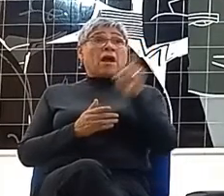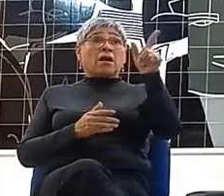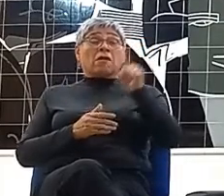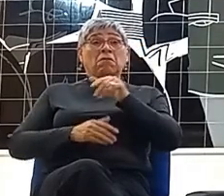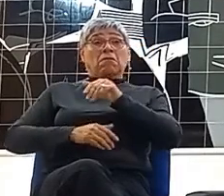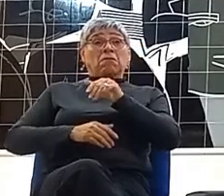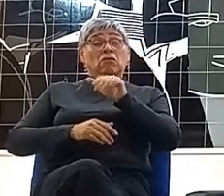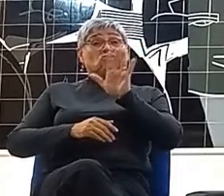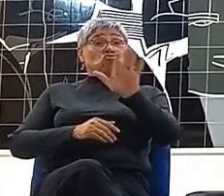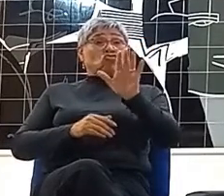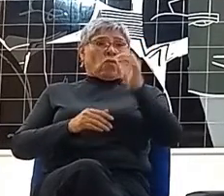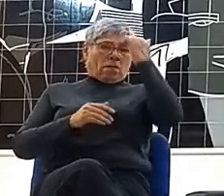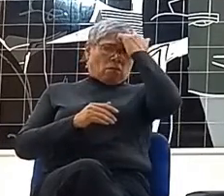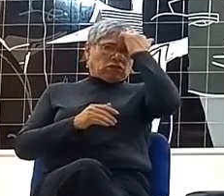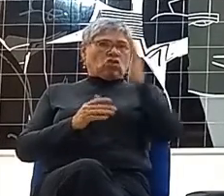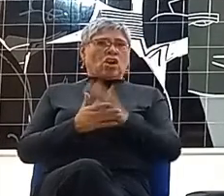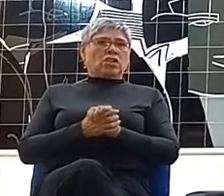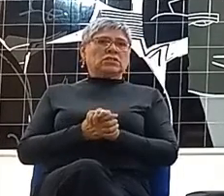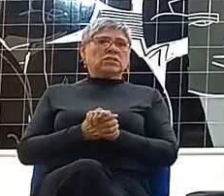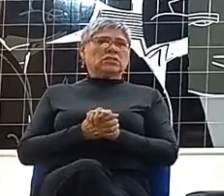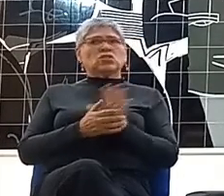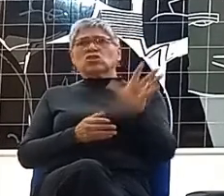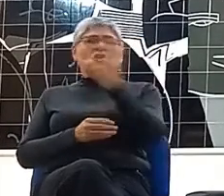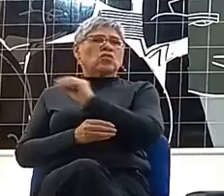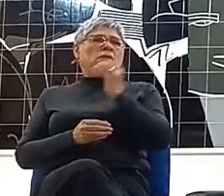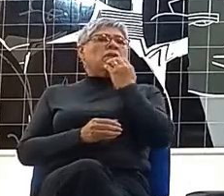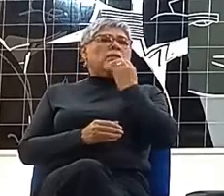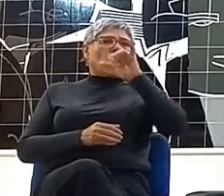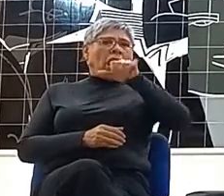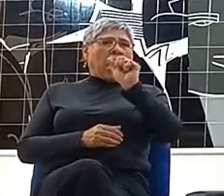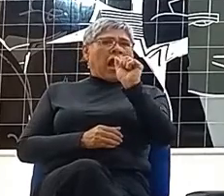de personas como